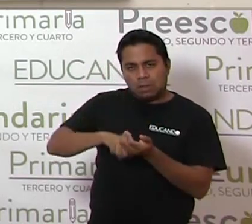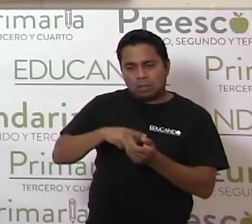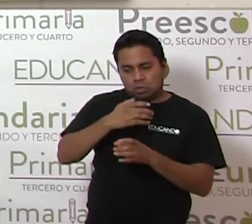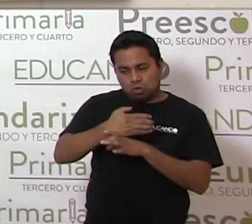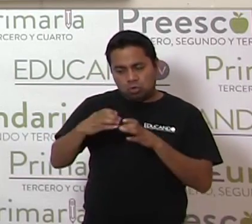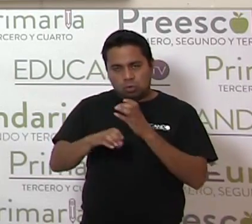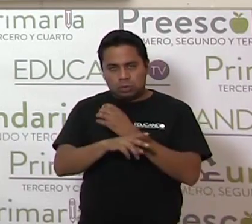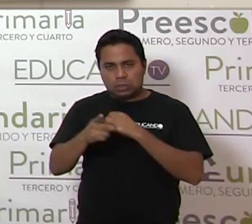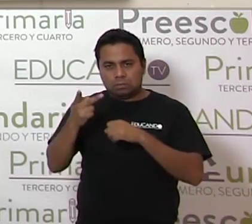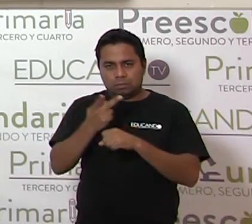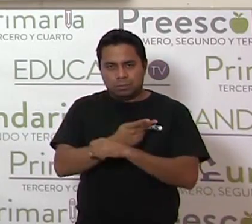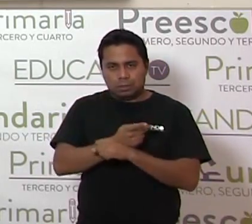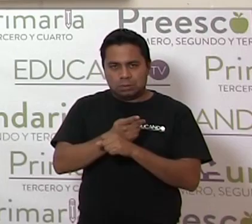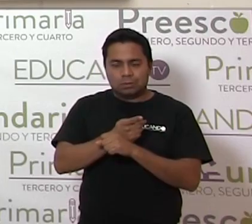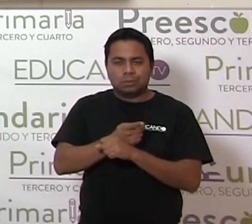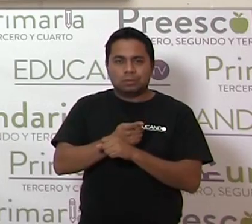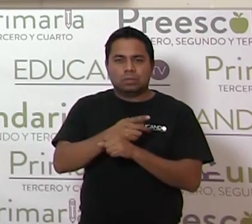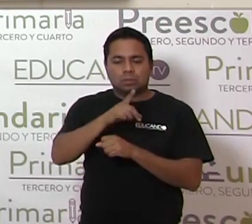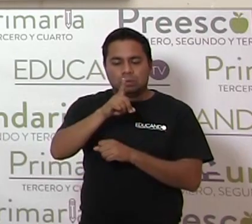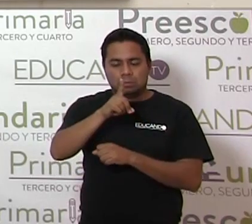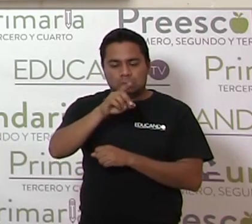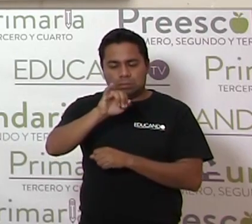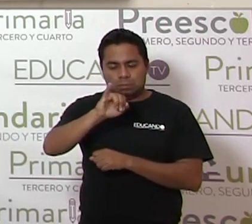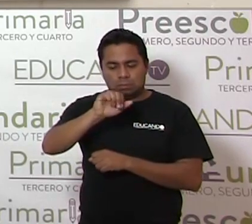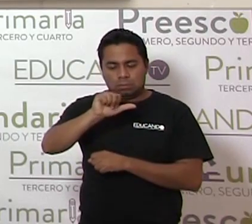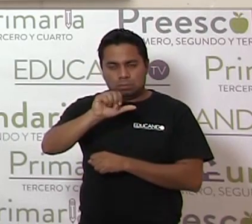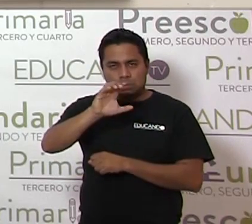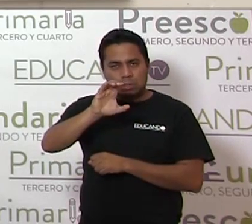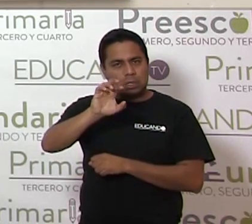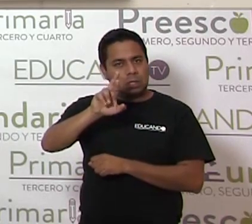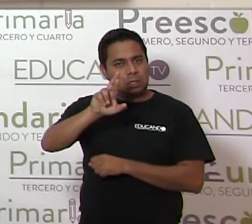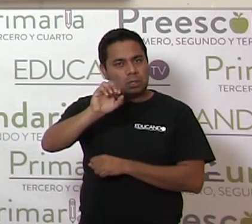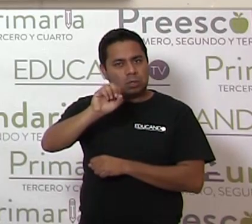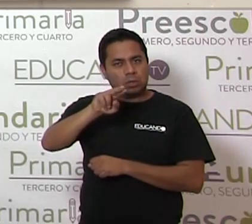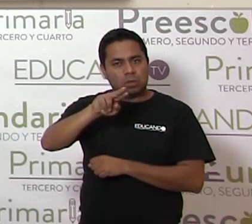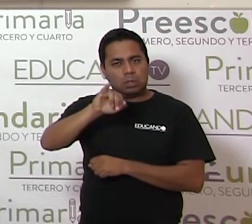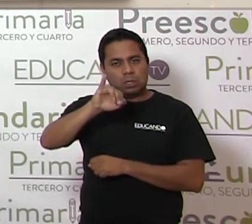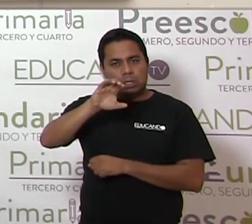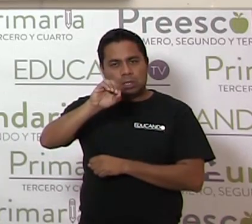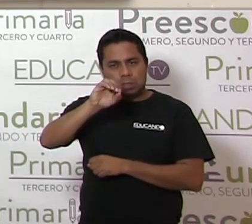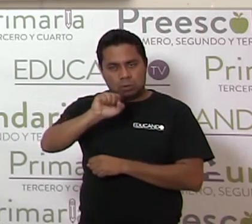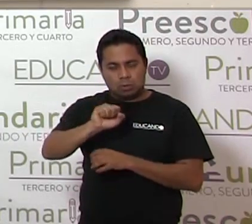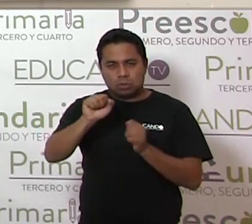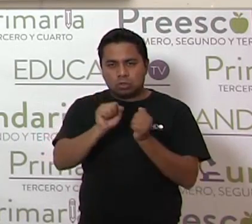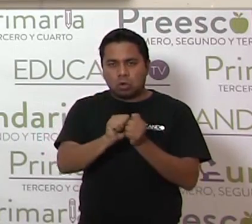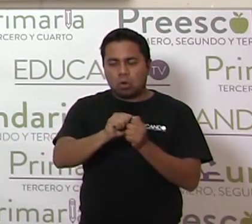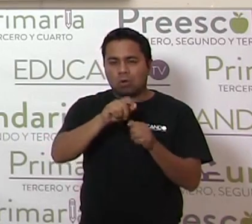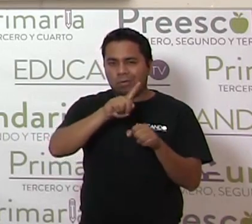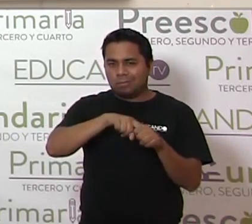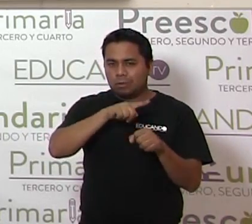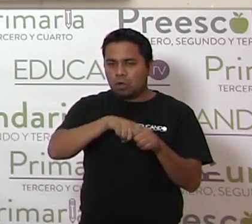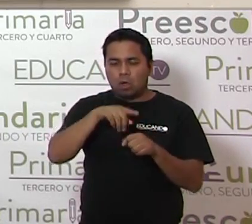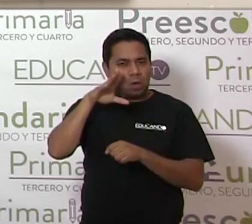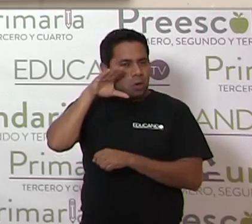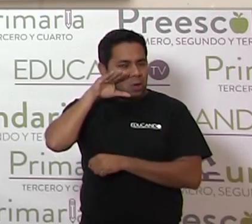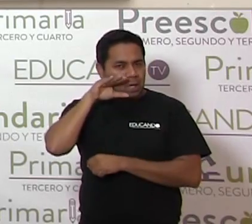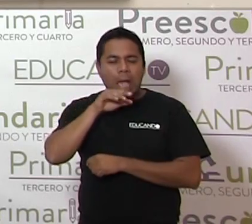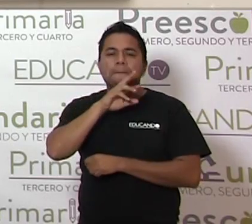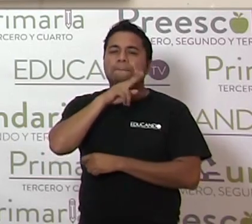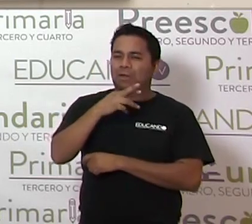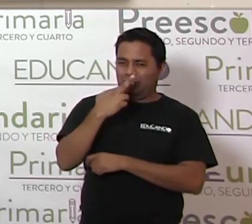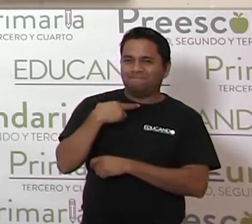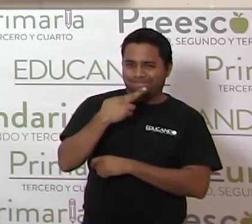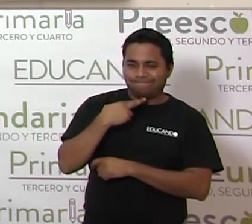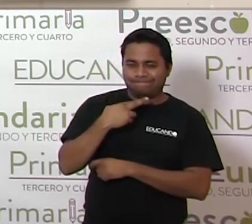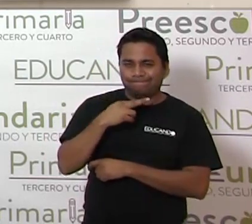acontecimientos diacrónicos. ¿Bien? ¿Te parece? Vamos a identificar con color anaranjado, mejor con rojo. ¿Te